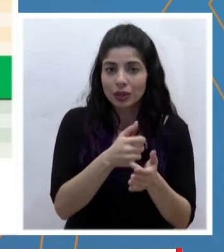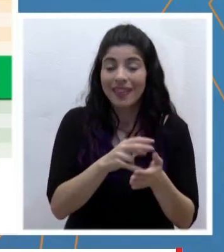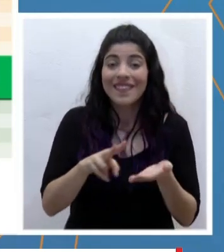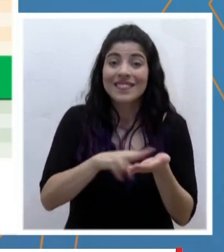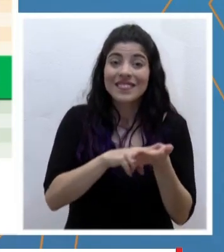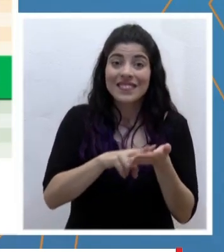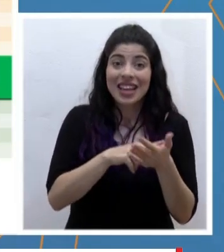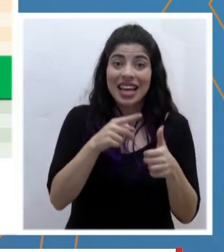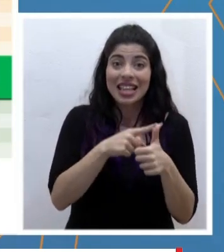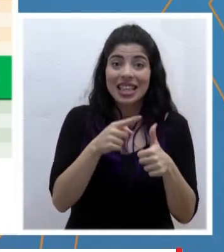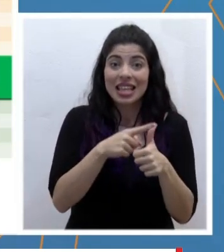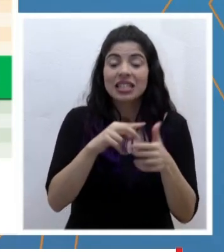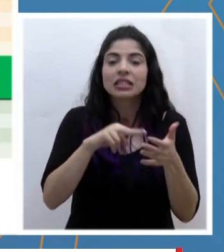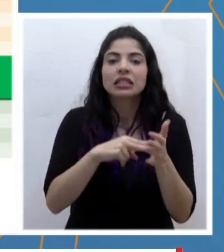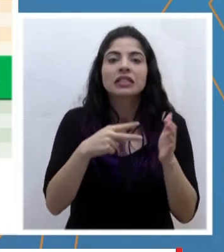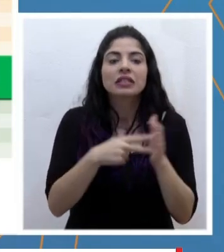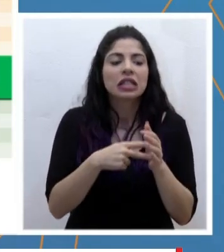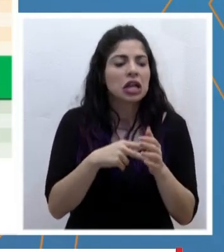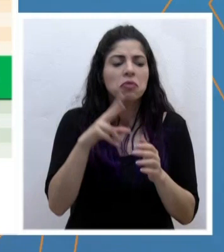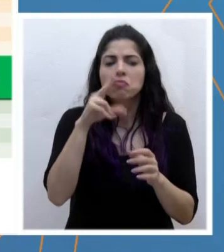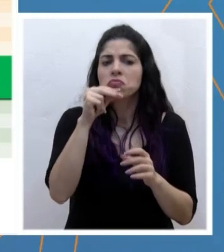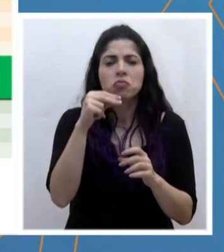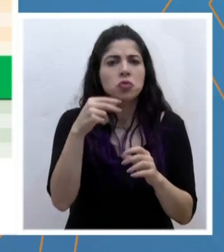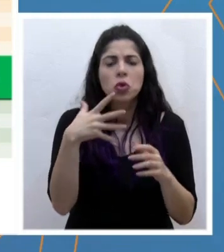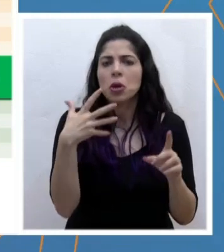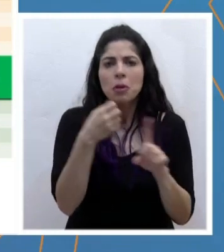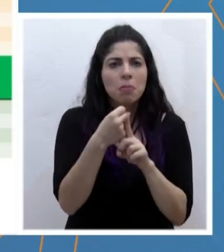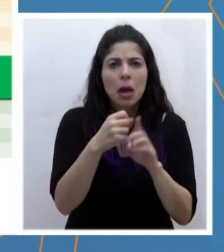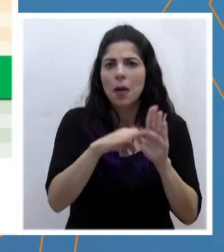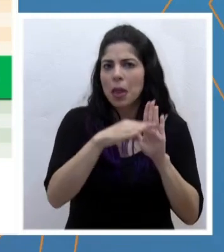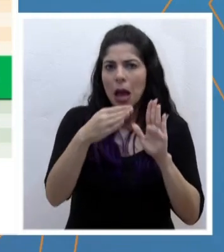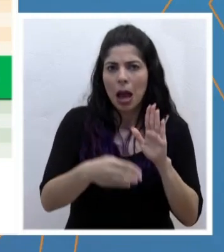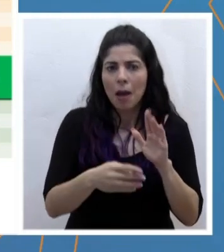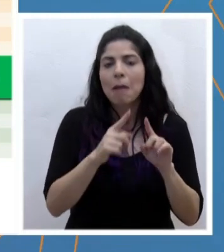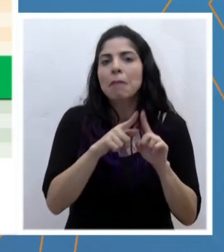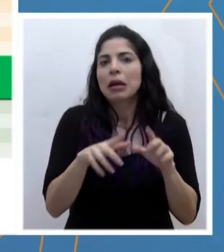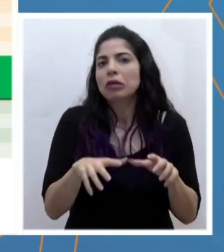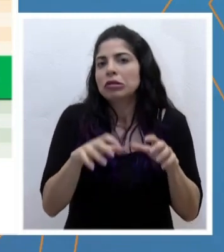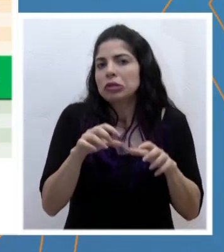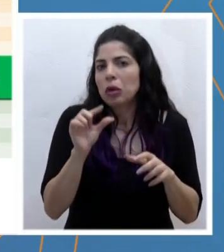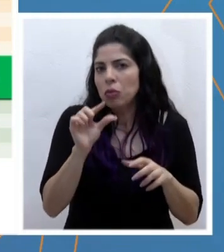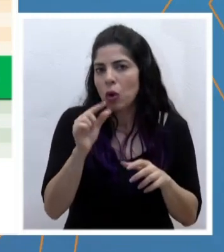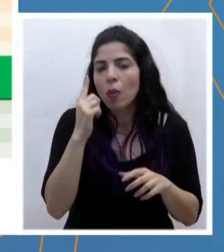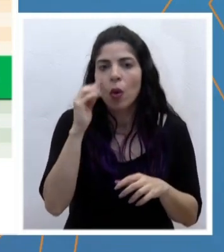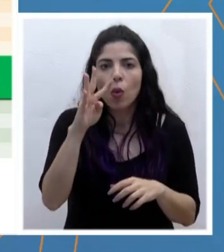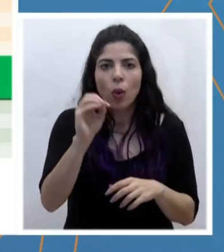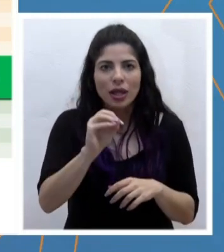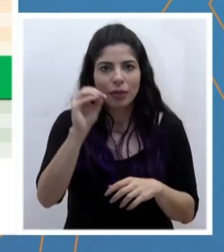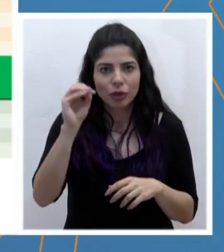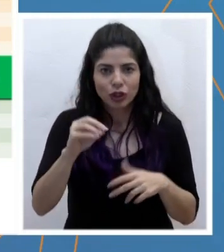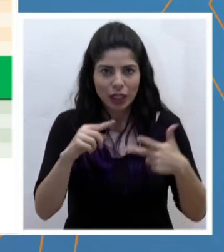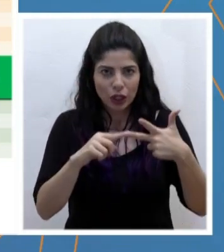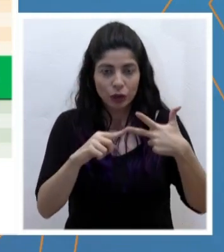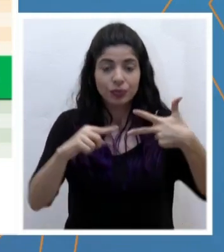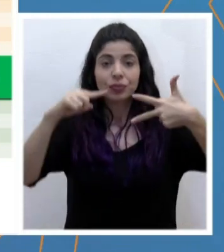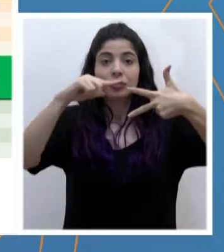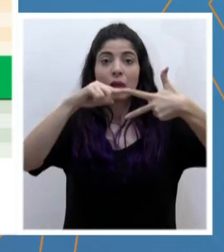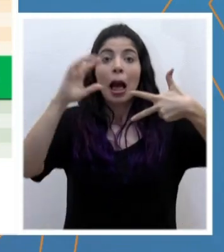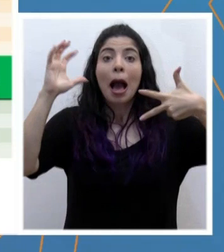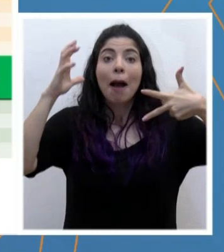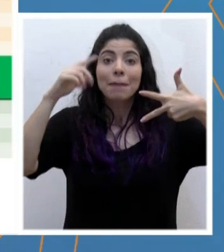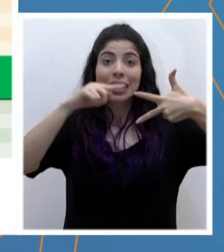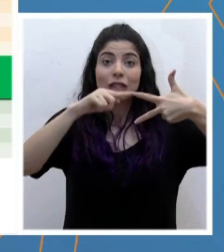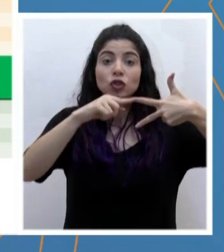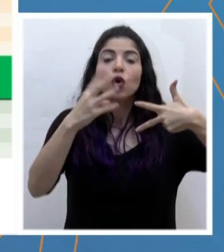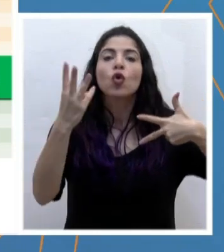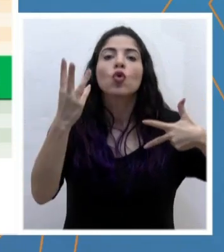la cantidad de casos que no comprometería la cantidad de camas, pero sí la estresa en un 40% de ocupación. El amarillo es el